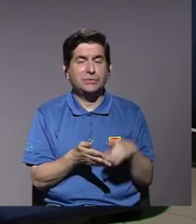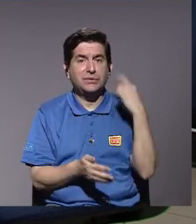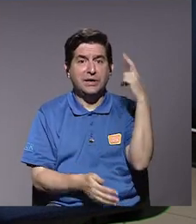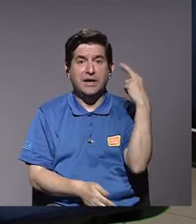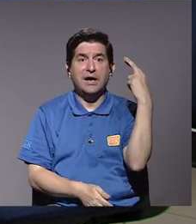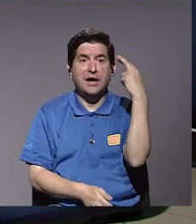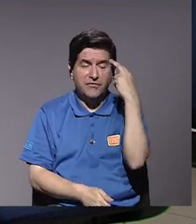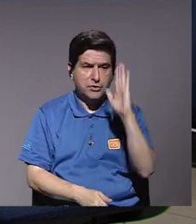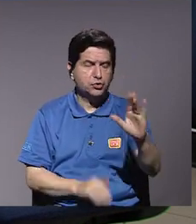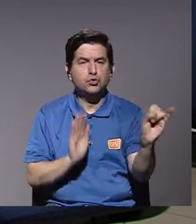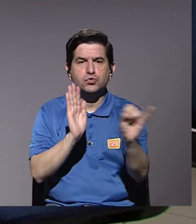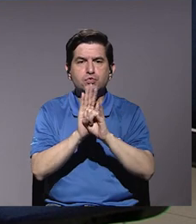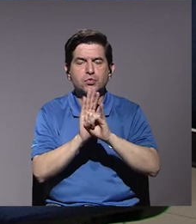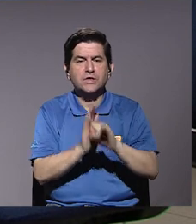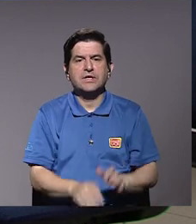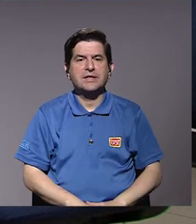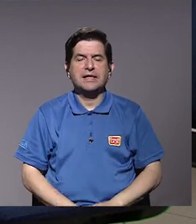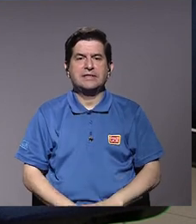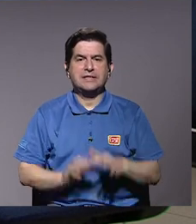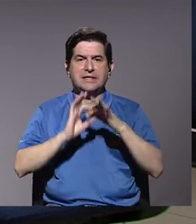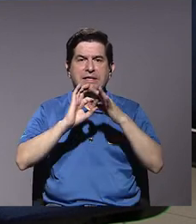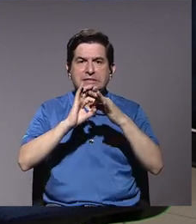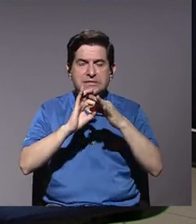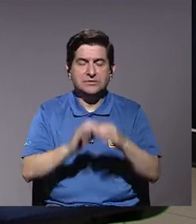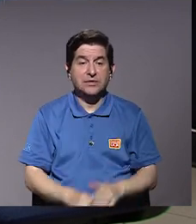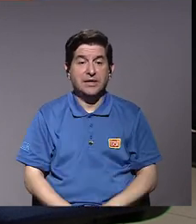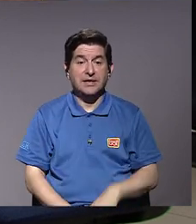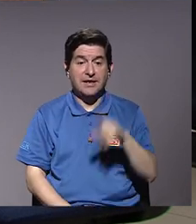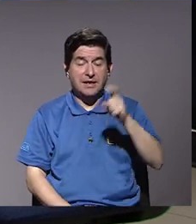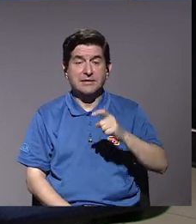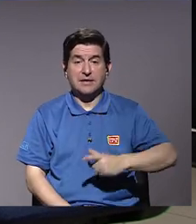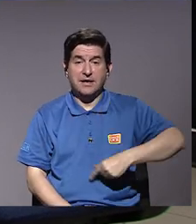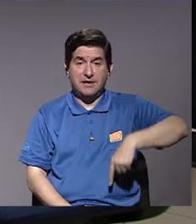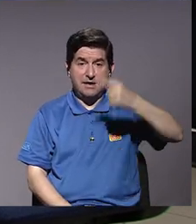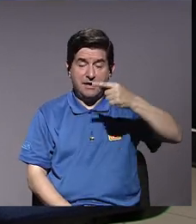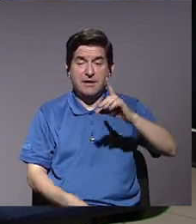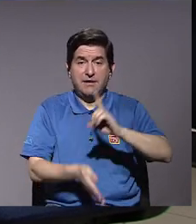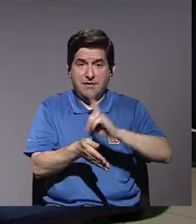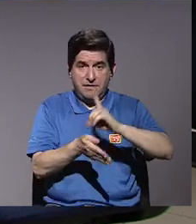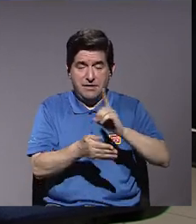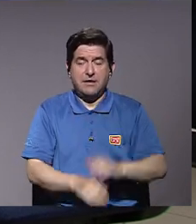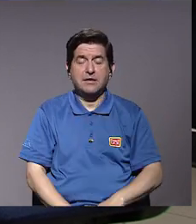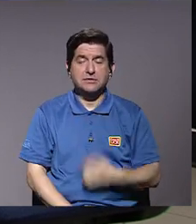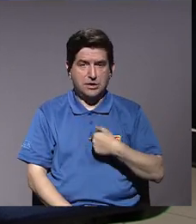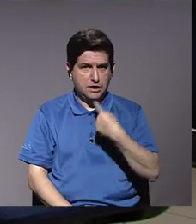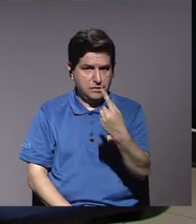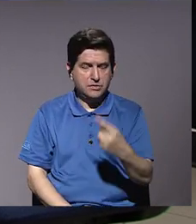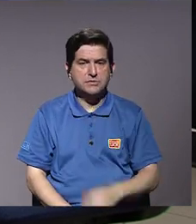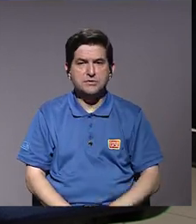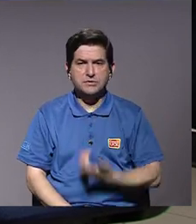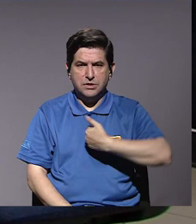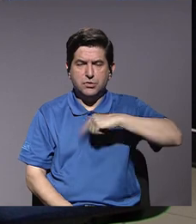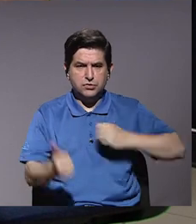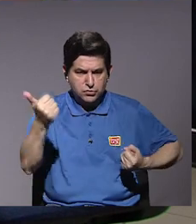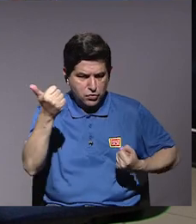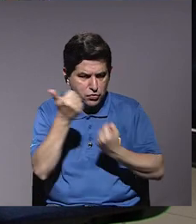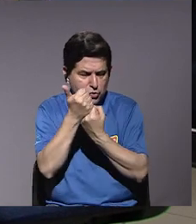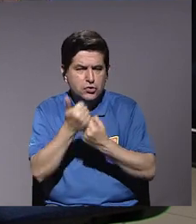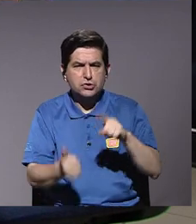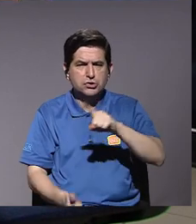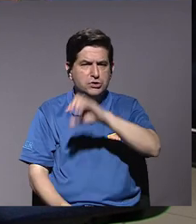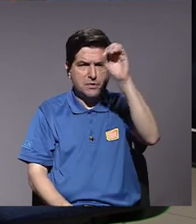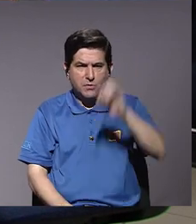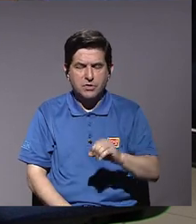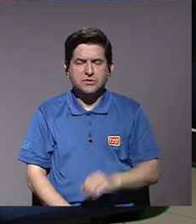discriminación por motivo de su identidad sexual. Entonces tuvimos que acudir incluso a la gerencia médica, y sí quiero rescatar que